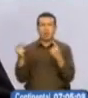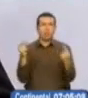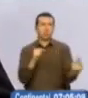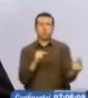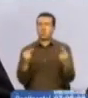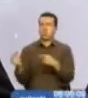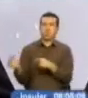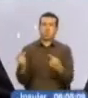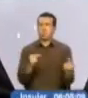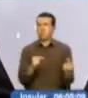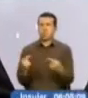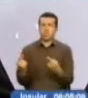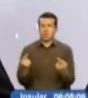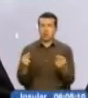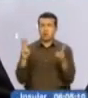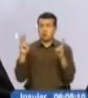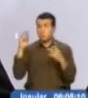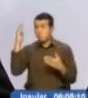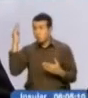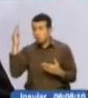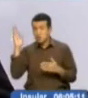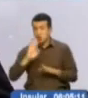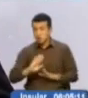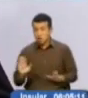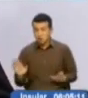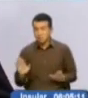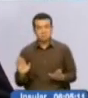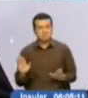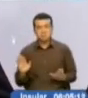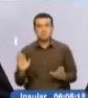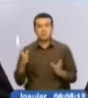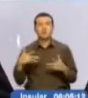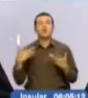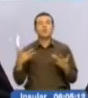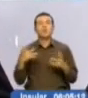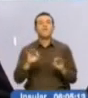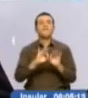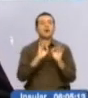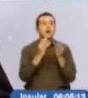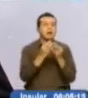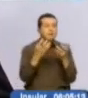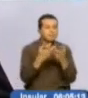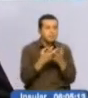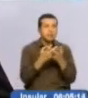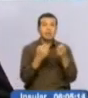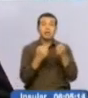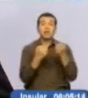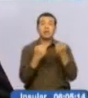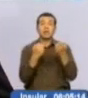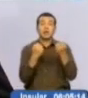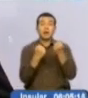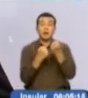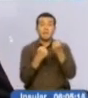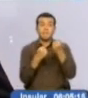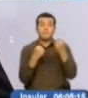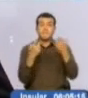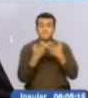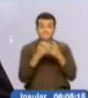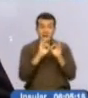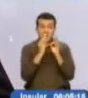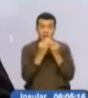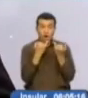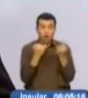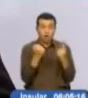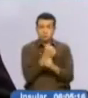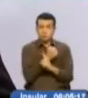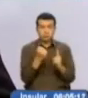Y no solamente creo que viene del espacio político, ¿no?, sino de la conformación de las familias. La estructura es bastante violenta. Lo que vivimos